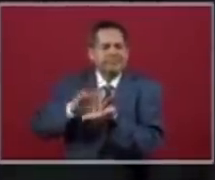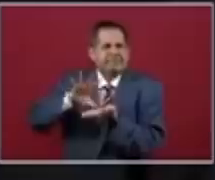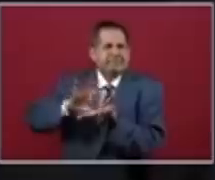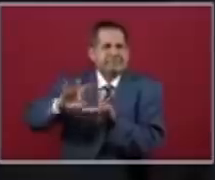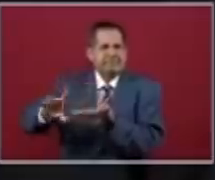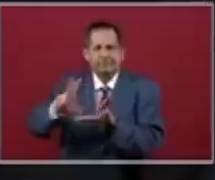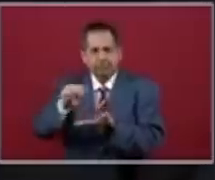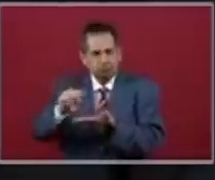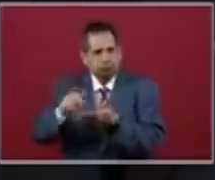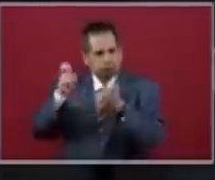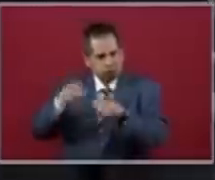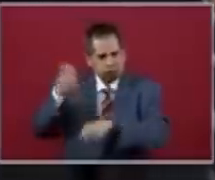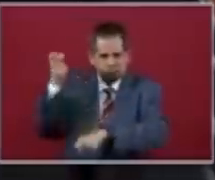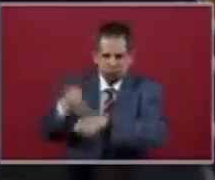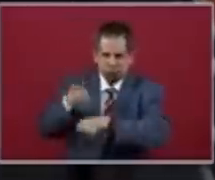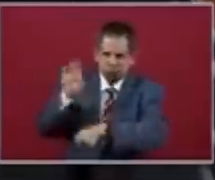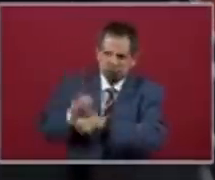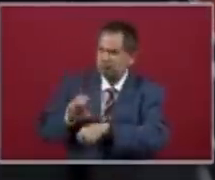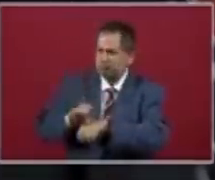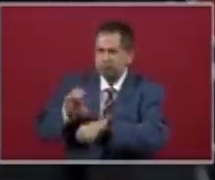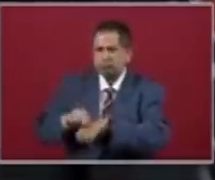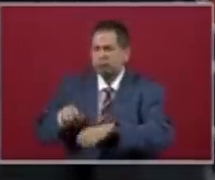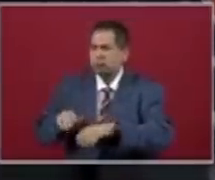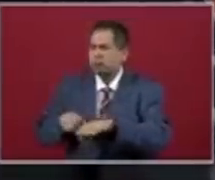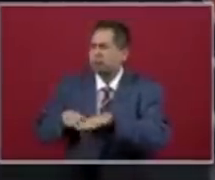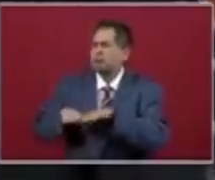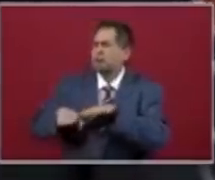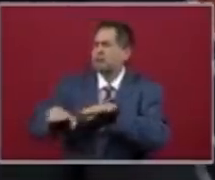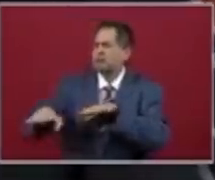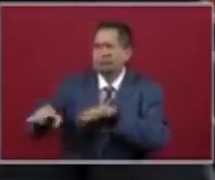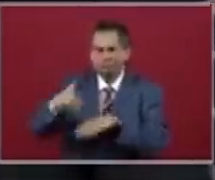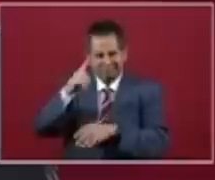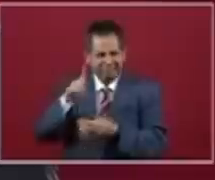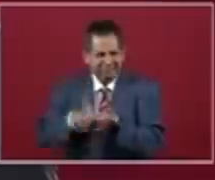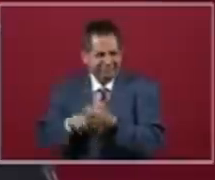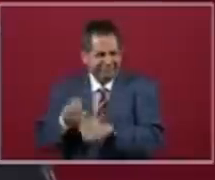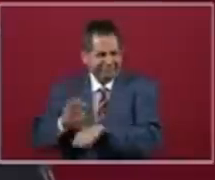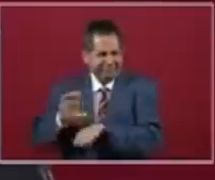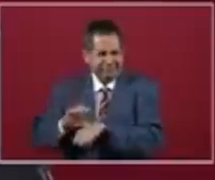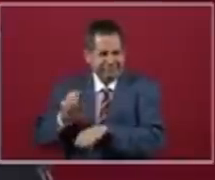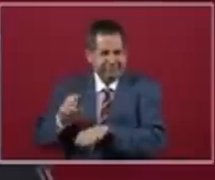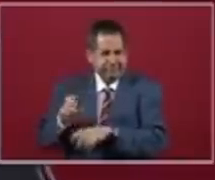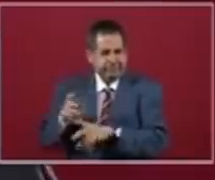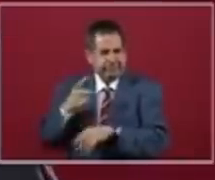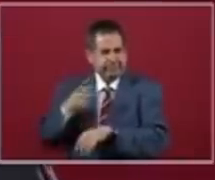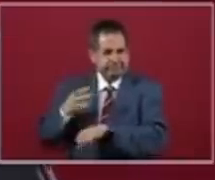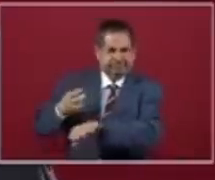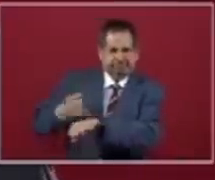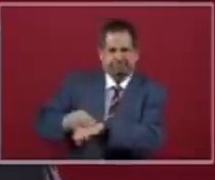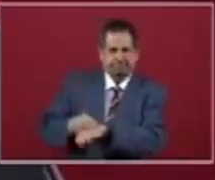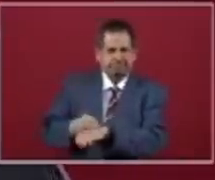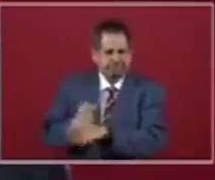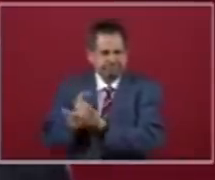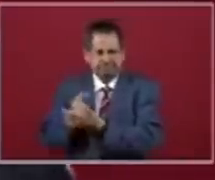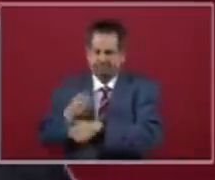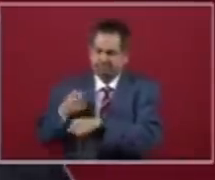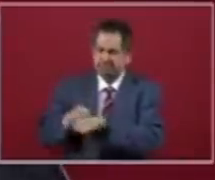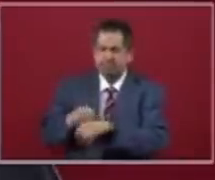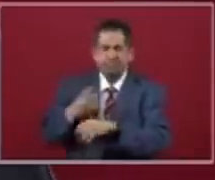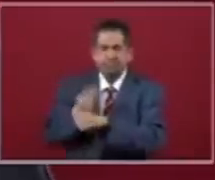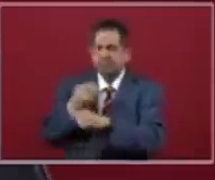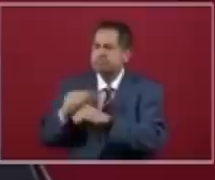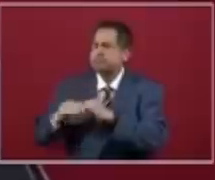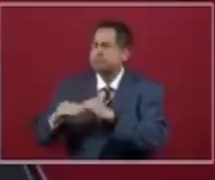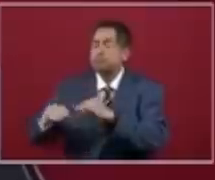sino de concreto hidráulico, de cemento, en los municipios